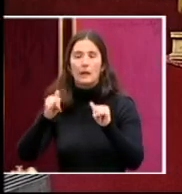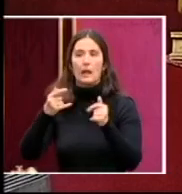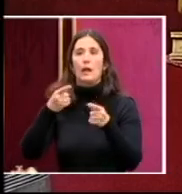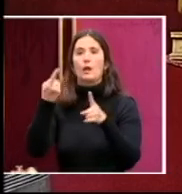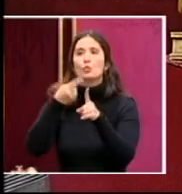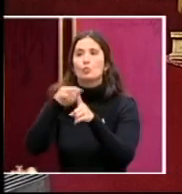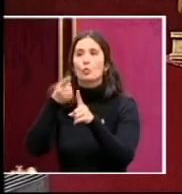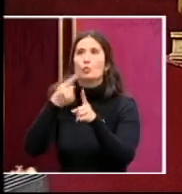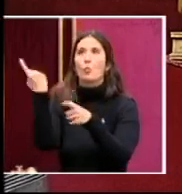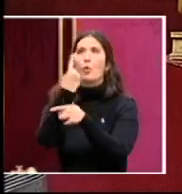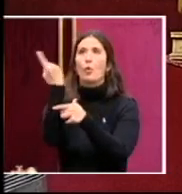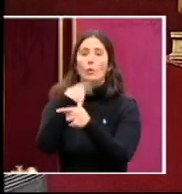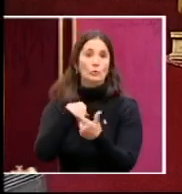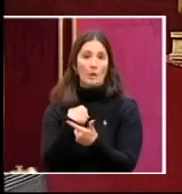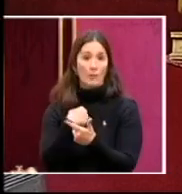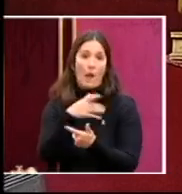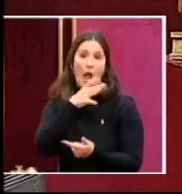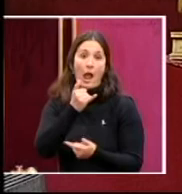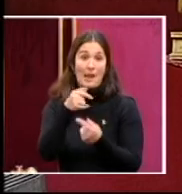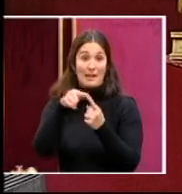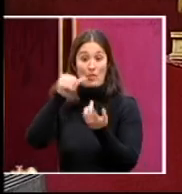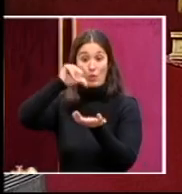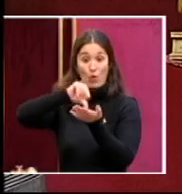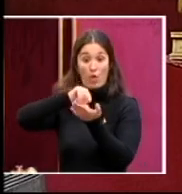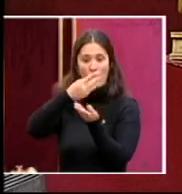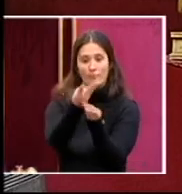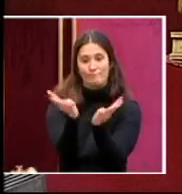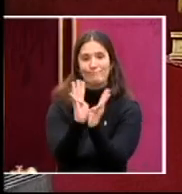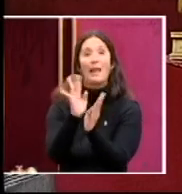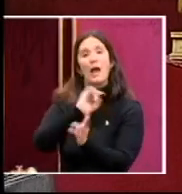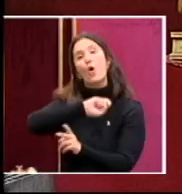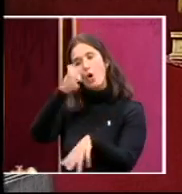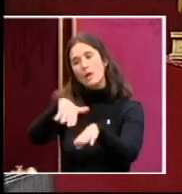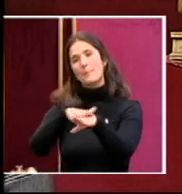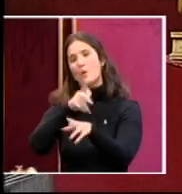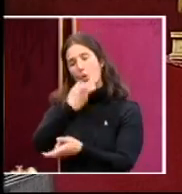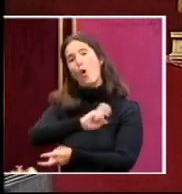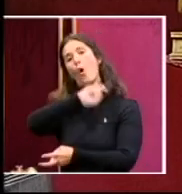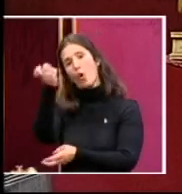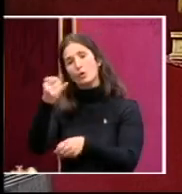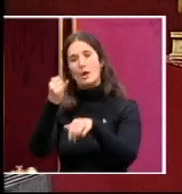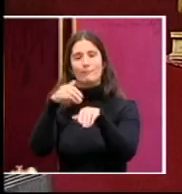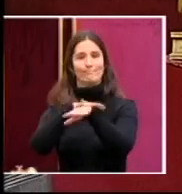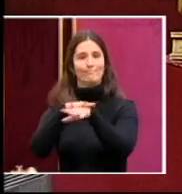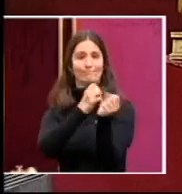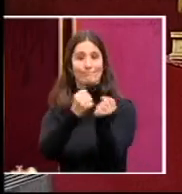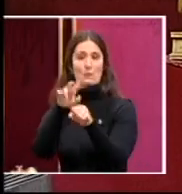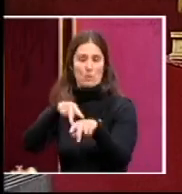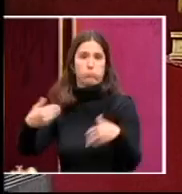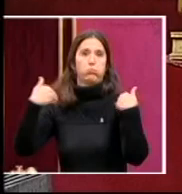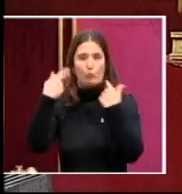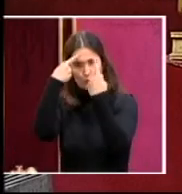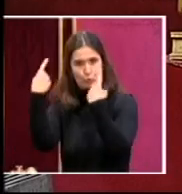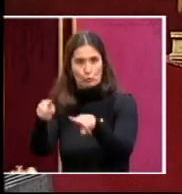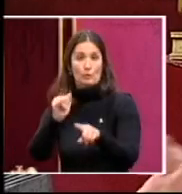consumo eléctrico, sino que existe alrededor de la ciudad otras administraciones, otras instituciones, que no solo tienen ámbito de competencia, y